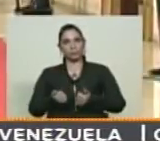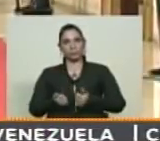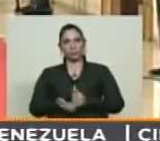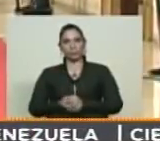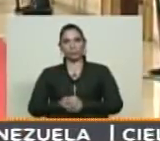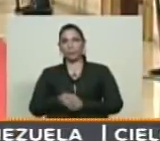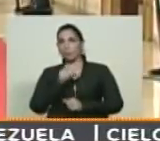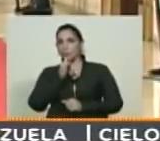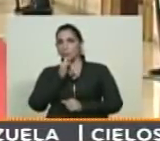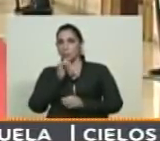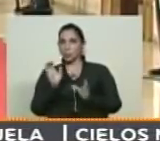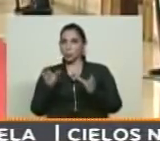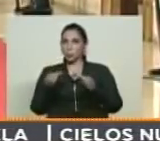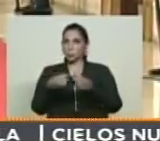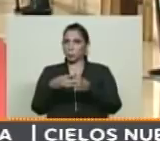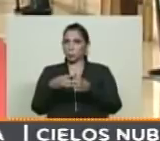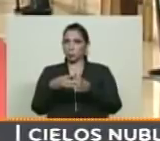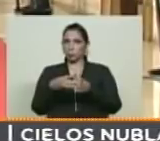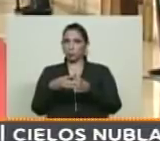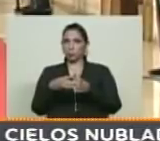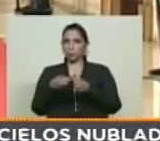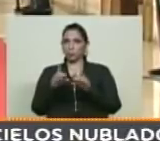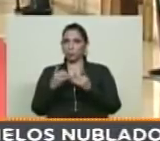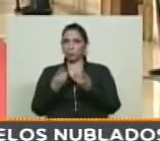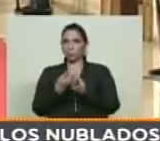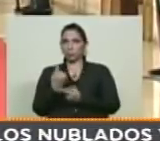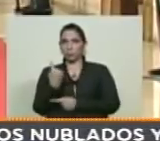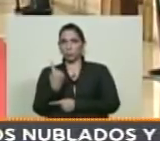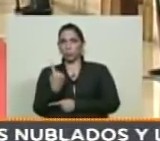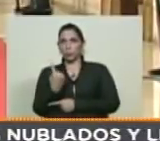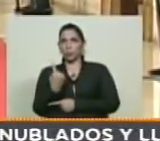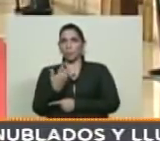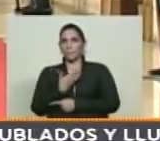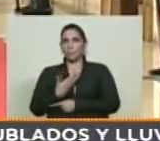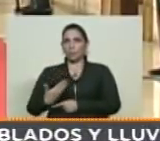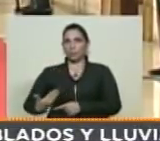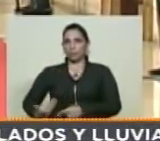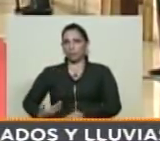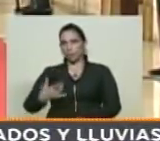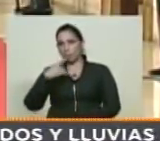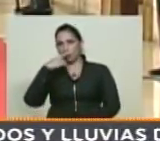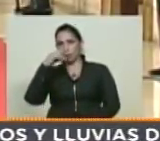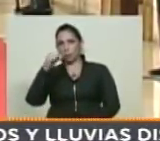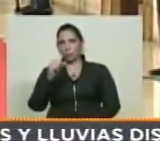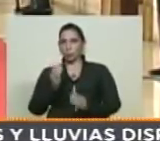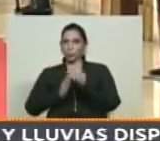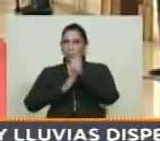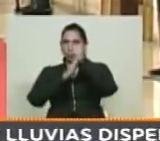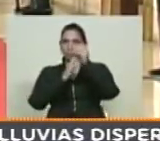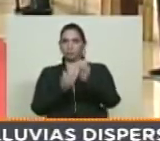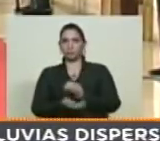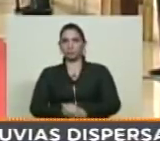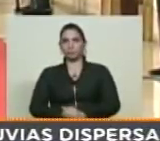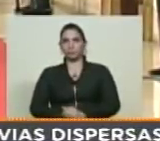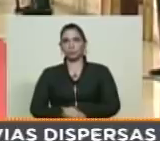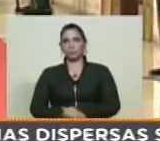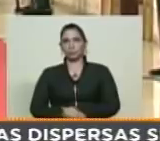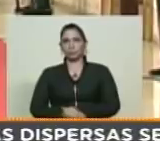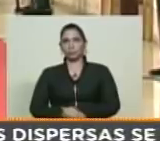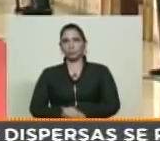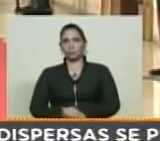una importante reunión en el despacho 1 encabezada por el presidente de la República Bolivariana de Venezuela, Nicolás Maduro, quien